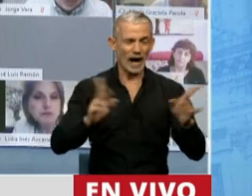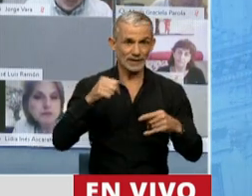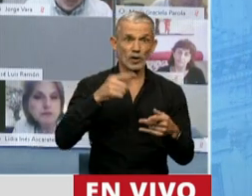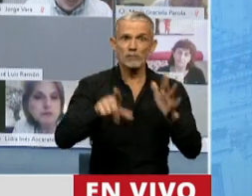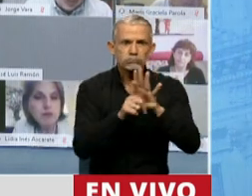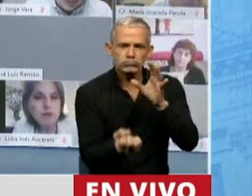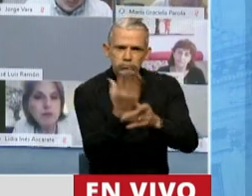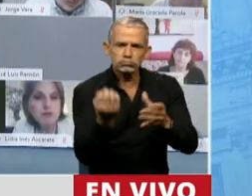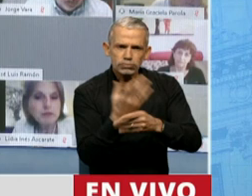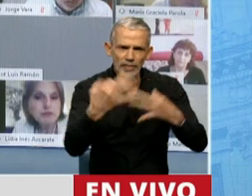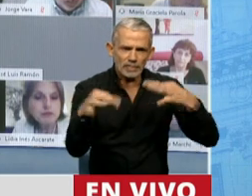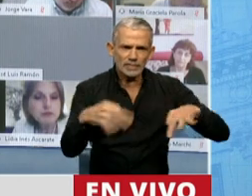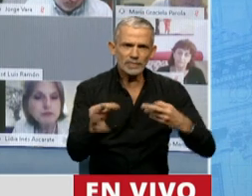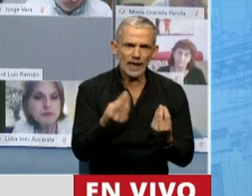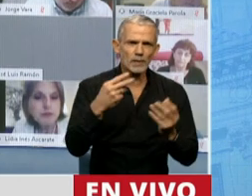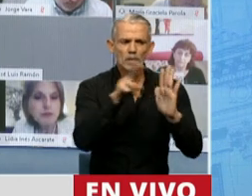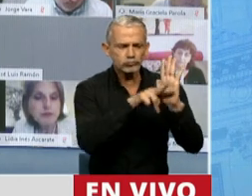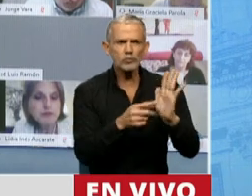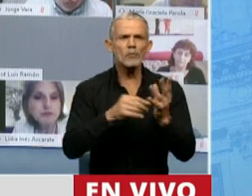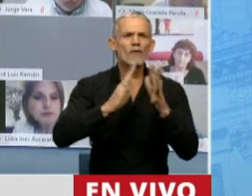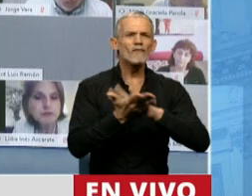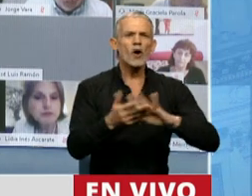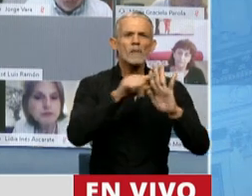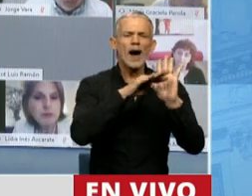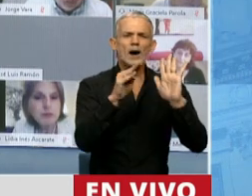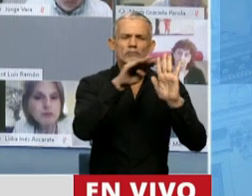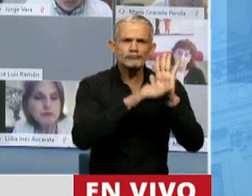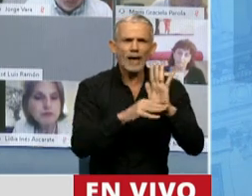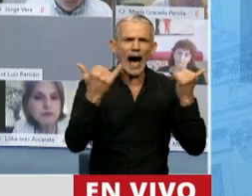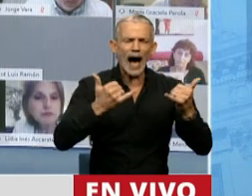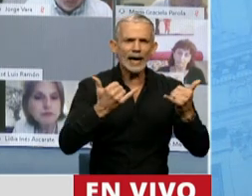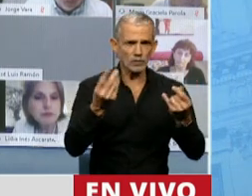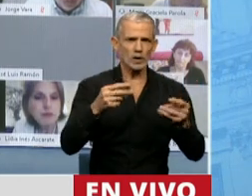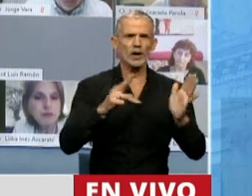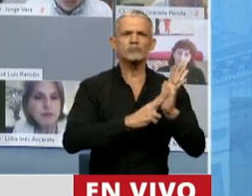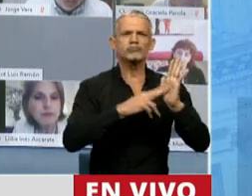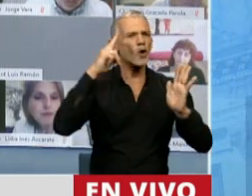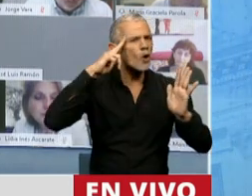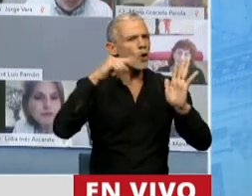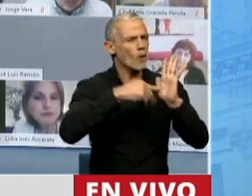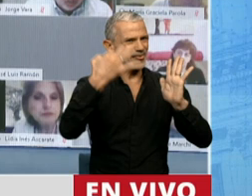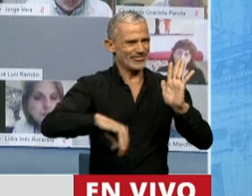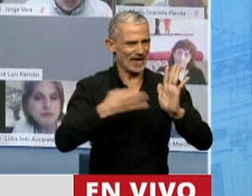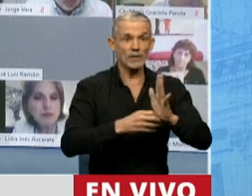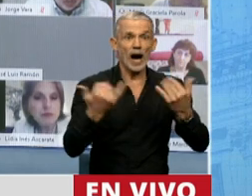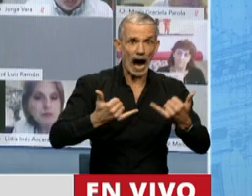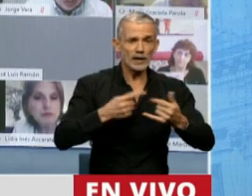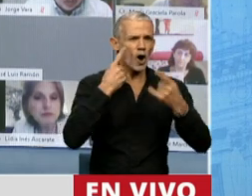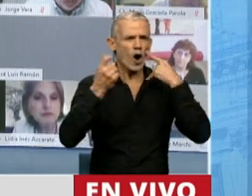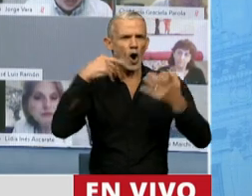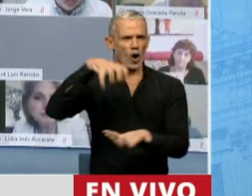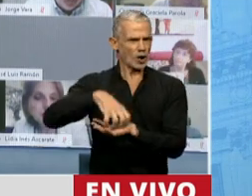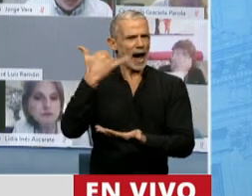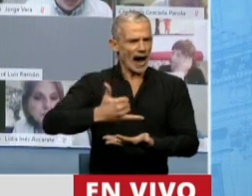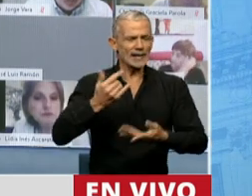sancion leyes es tiempo de que revisemos nuestros marcos normativos y que las hagamos cumplir Para eso hay organismo de control